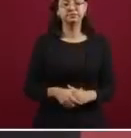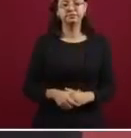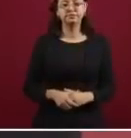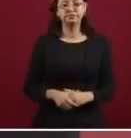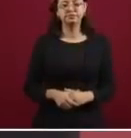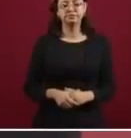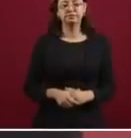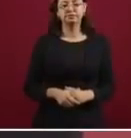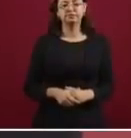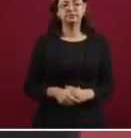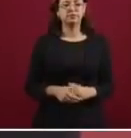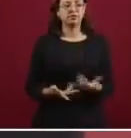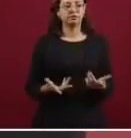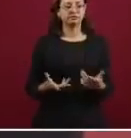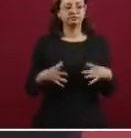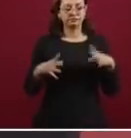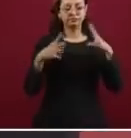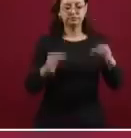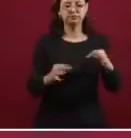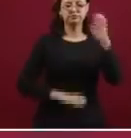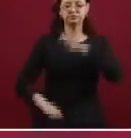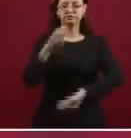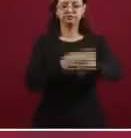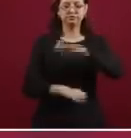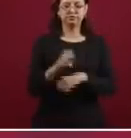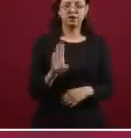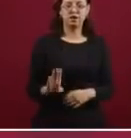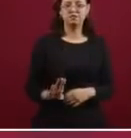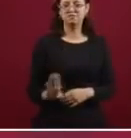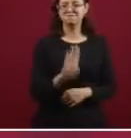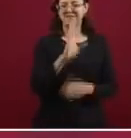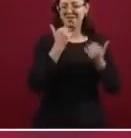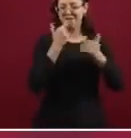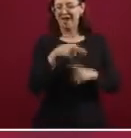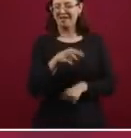creación de empresas fantasmas para evadir impuestos